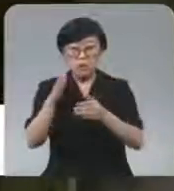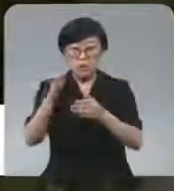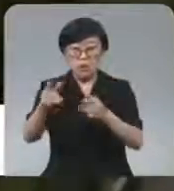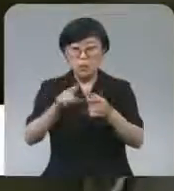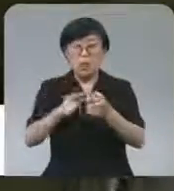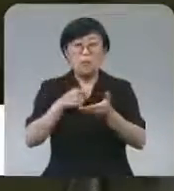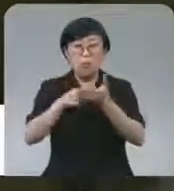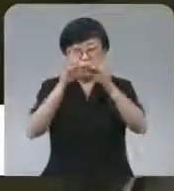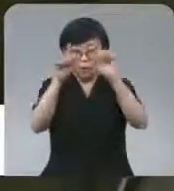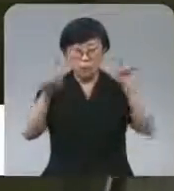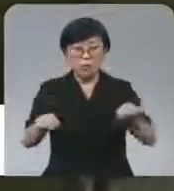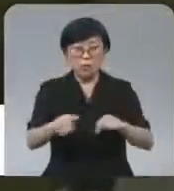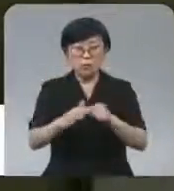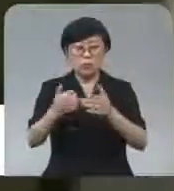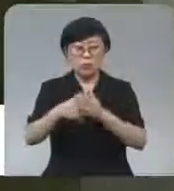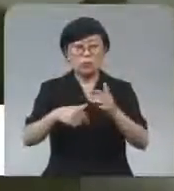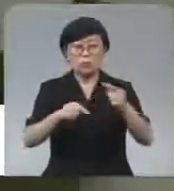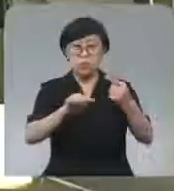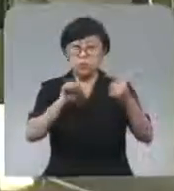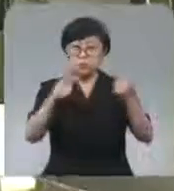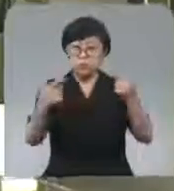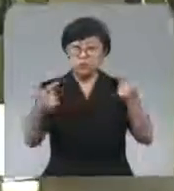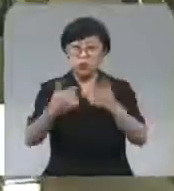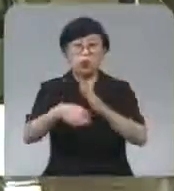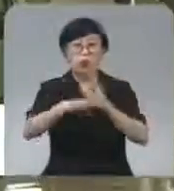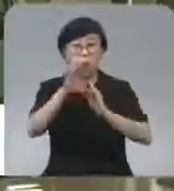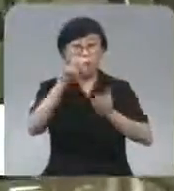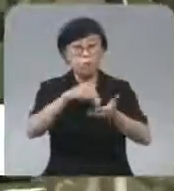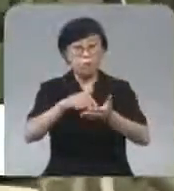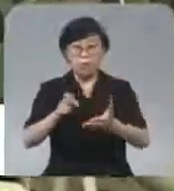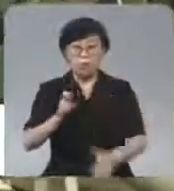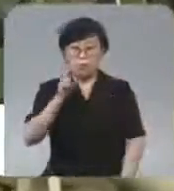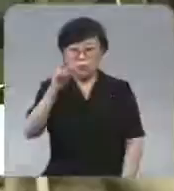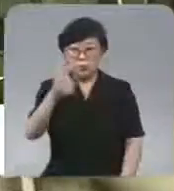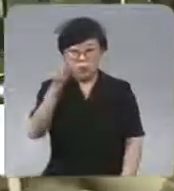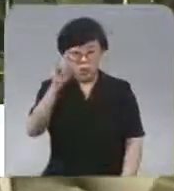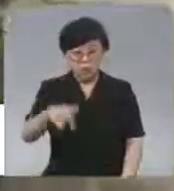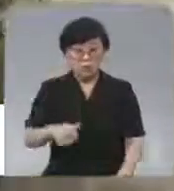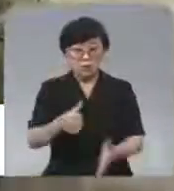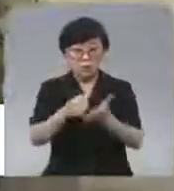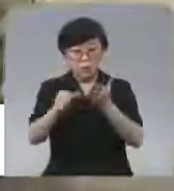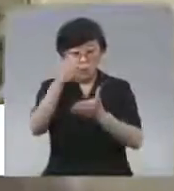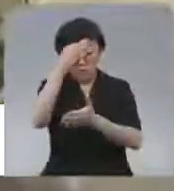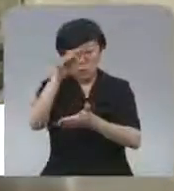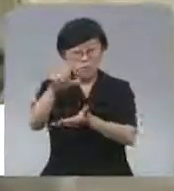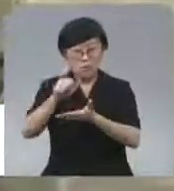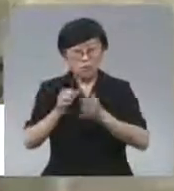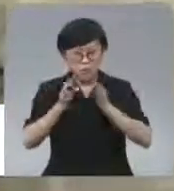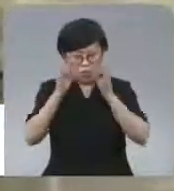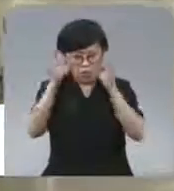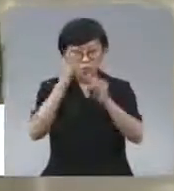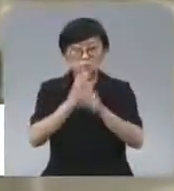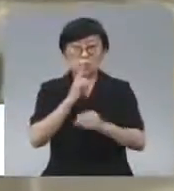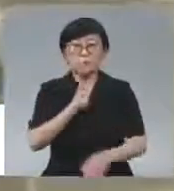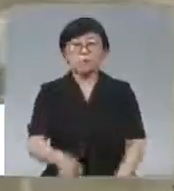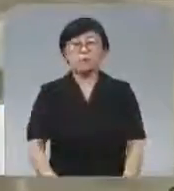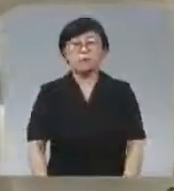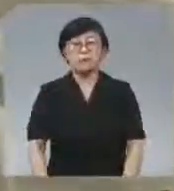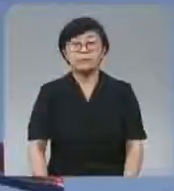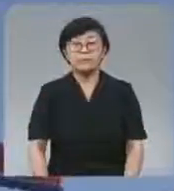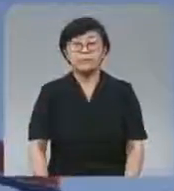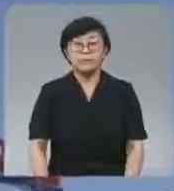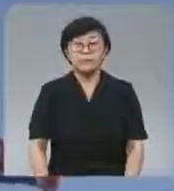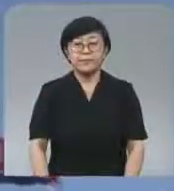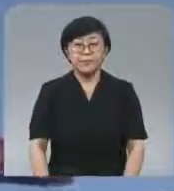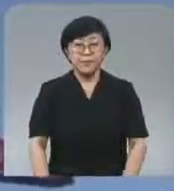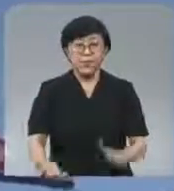que el régimen de pyongyang prosigue con el desarrollo de armas nucleares y misiles balísticos sobre todo en la comisión de sanciones contra corea del norte pues el